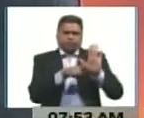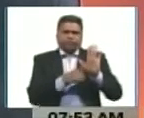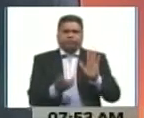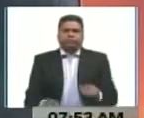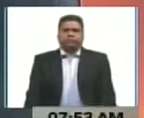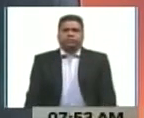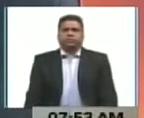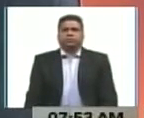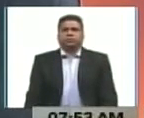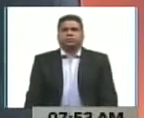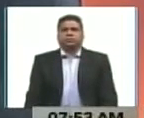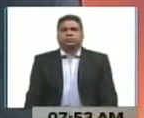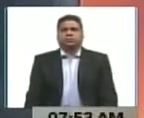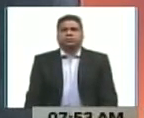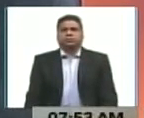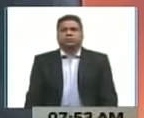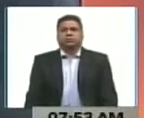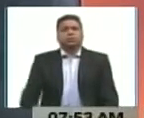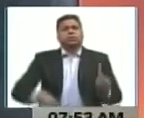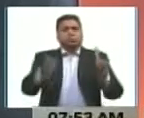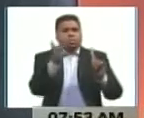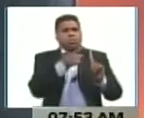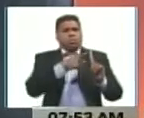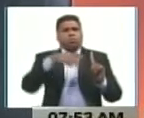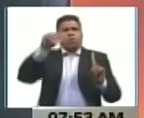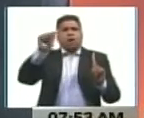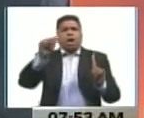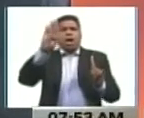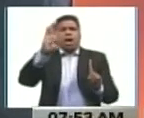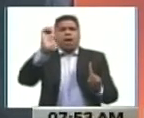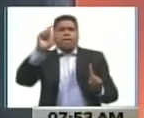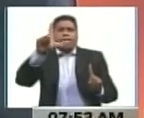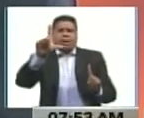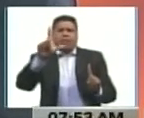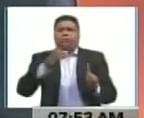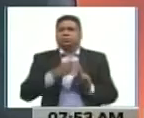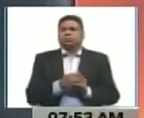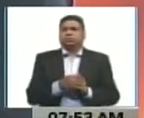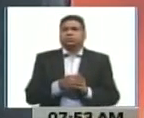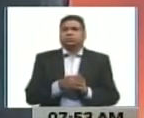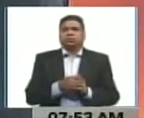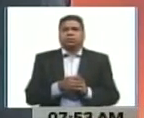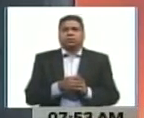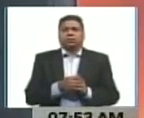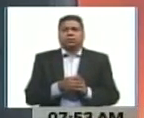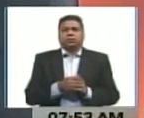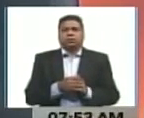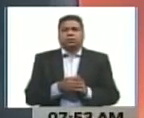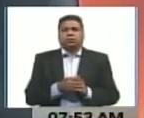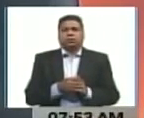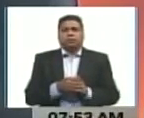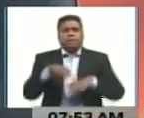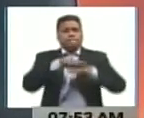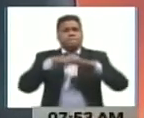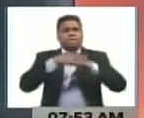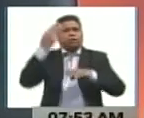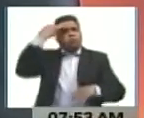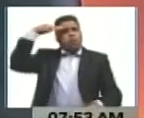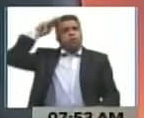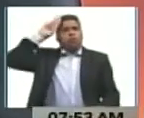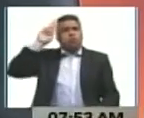intencionalmente. Está el compañero Abel Prieto, fue ministro de la Cultura de Cuba, un intelectual y uno de los pioneros de